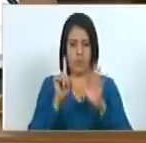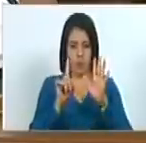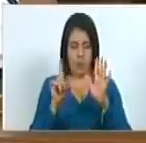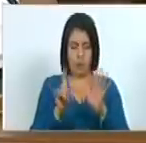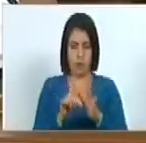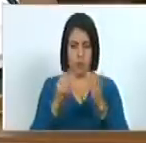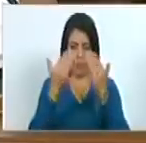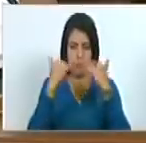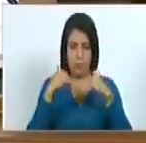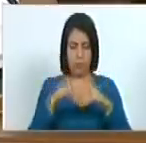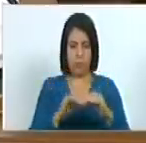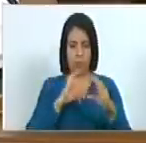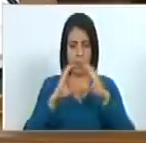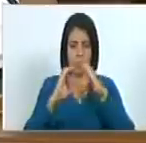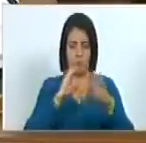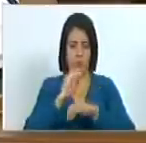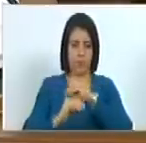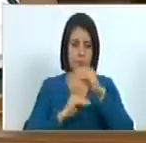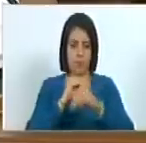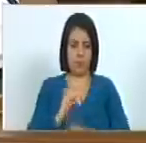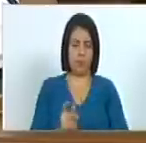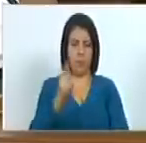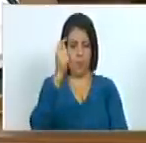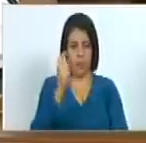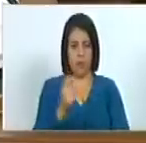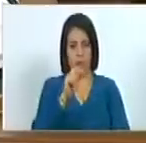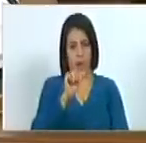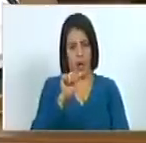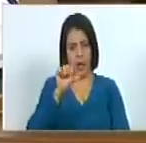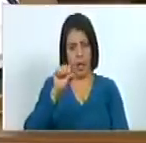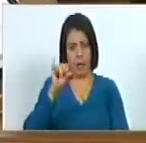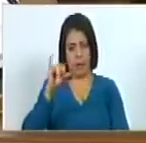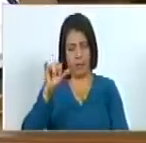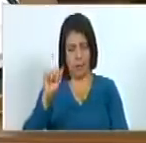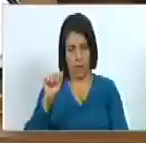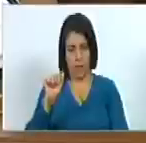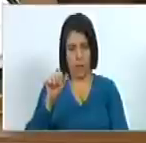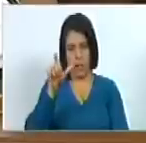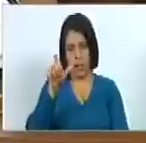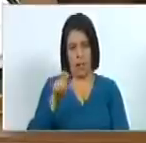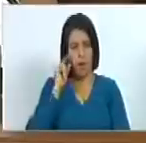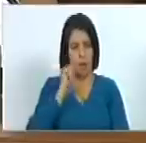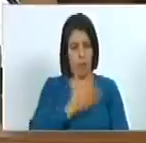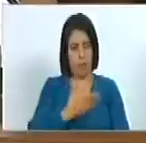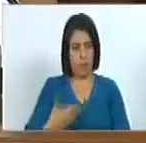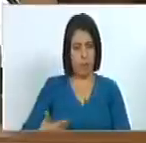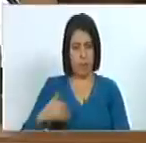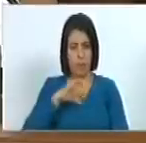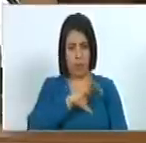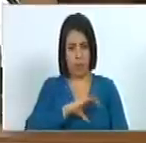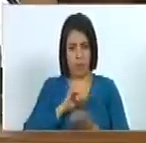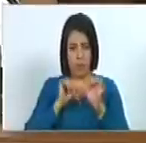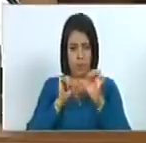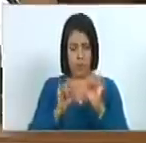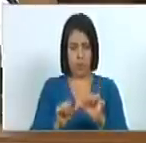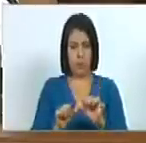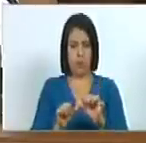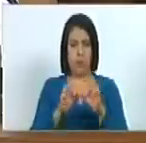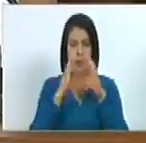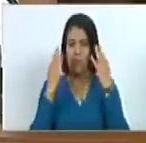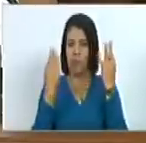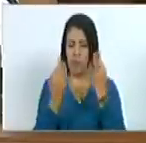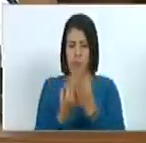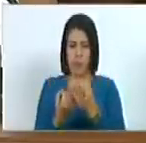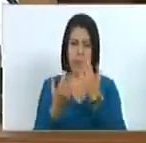de la cuenta. Comunicación suscrita por la diputada Asia Villegas Poljak, presidenta de la Comisión Permanente de las